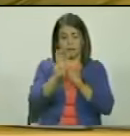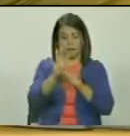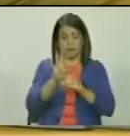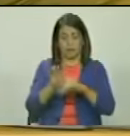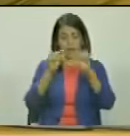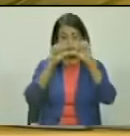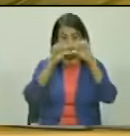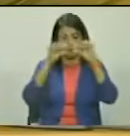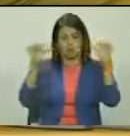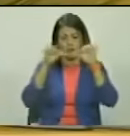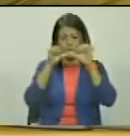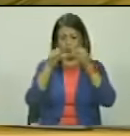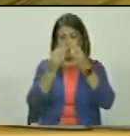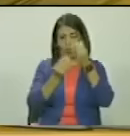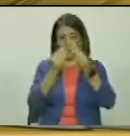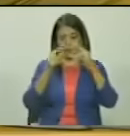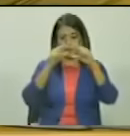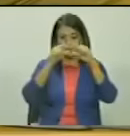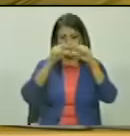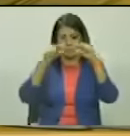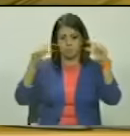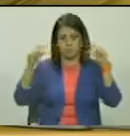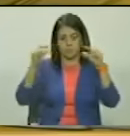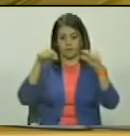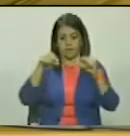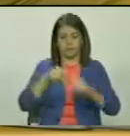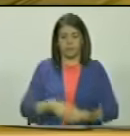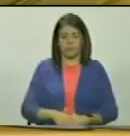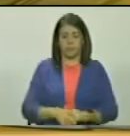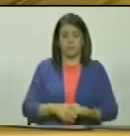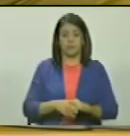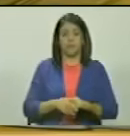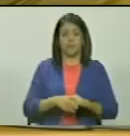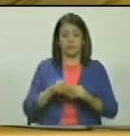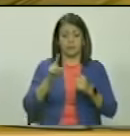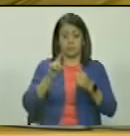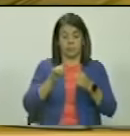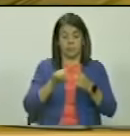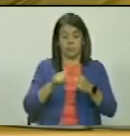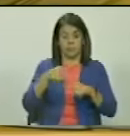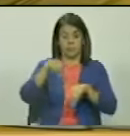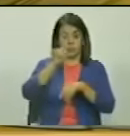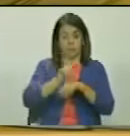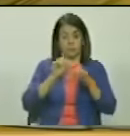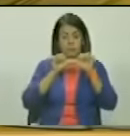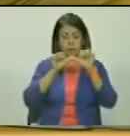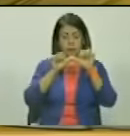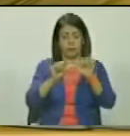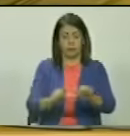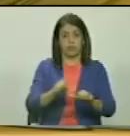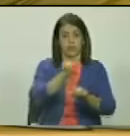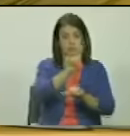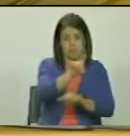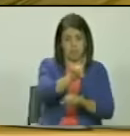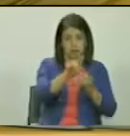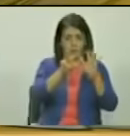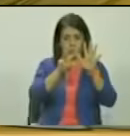4 quedando redactado en los siguientes términos epígrafe carácter irrito del laudo arbitral de